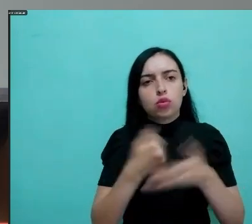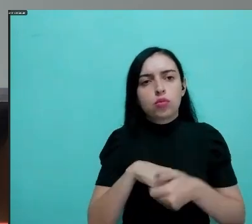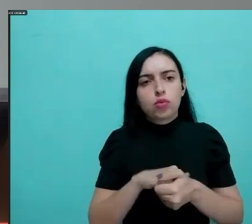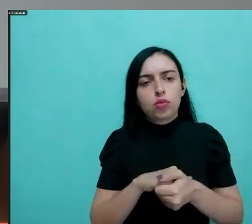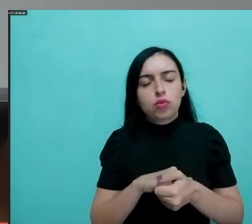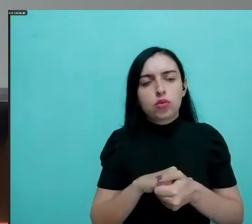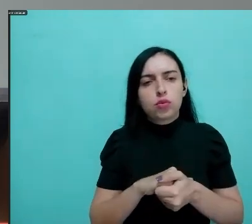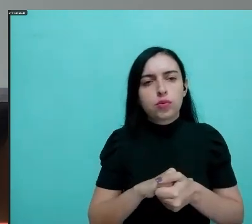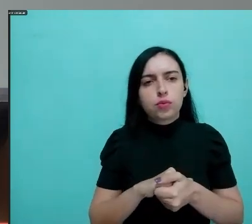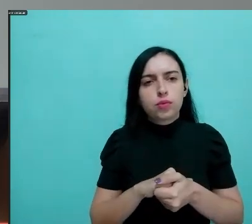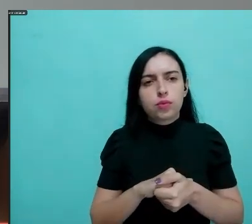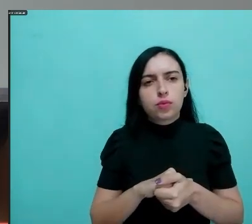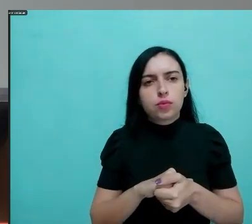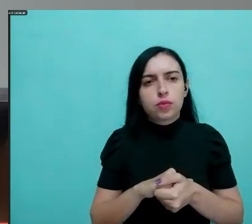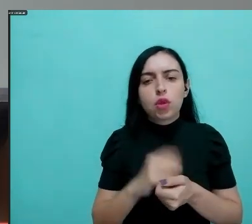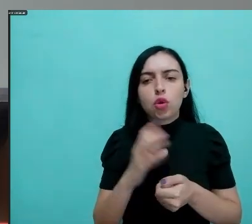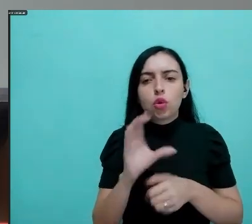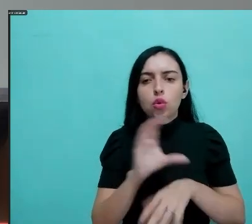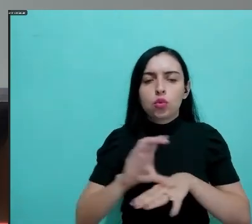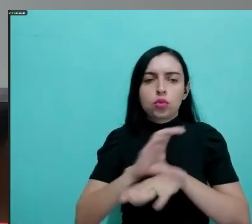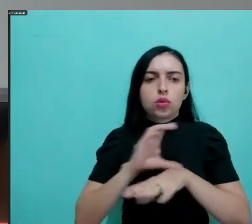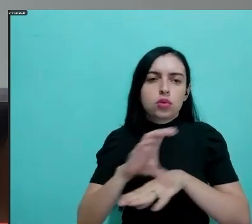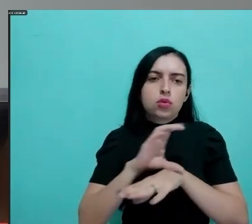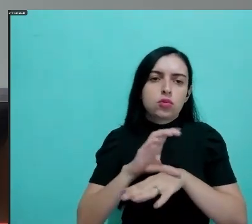al Consejo Constitucional